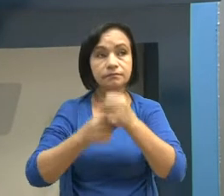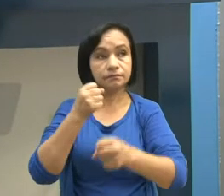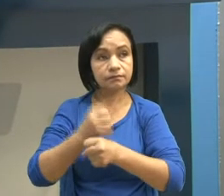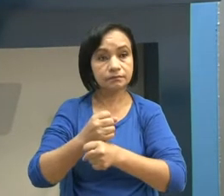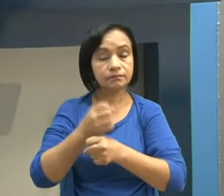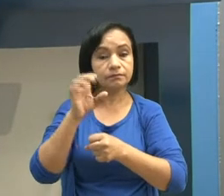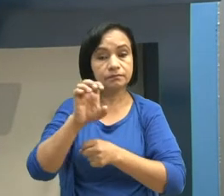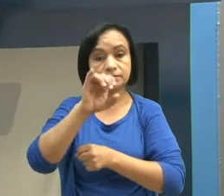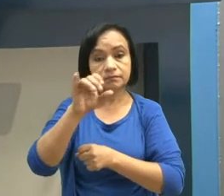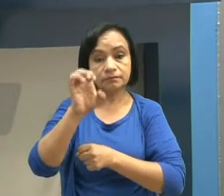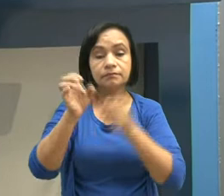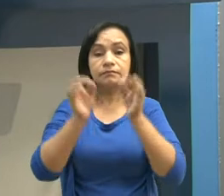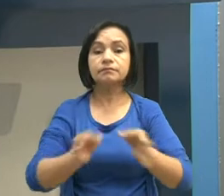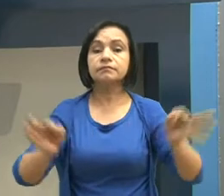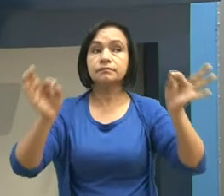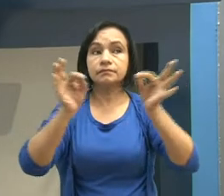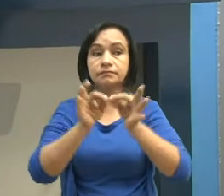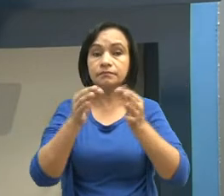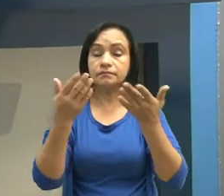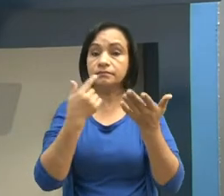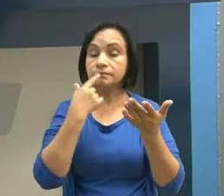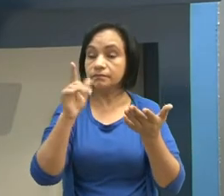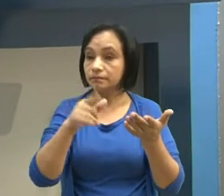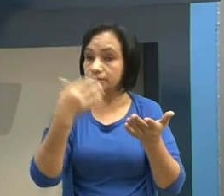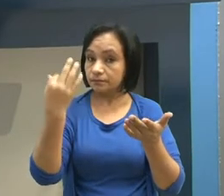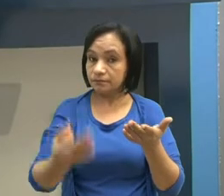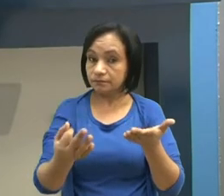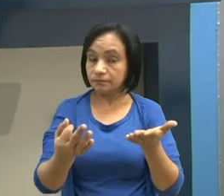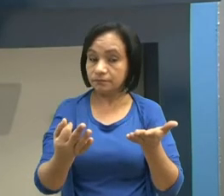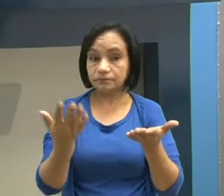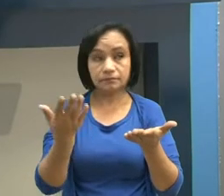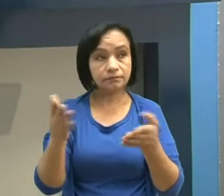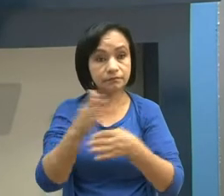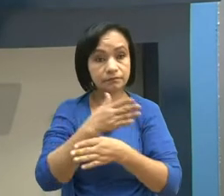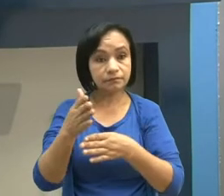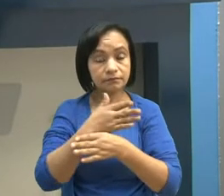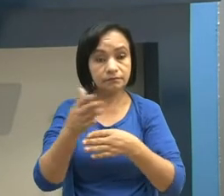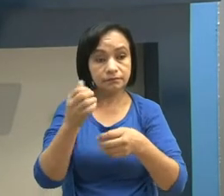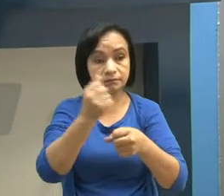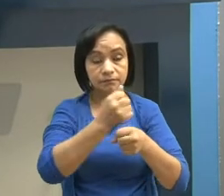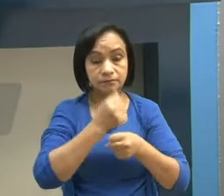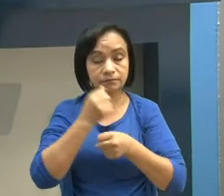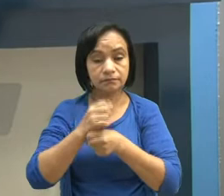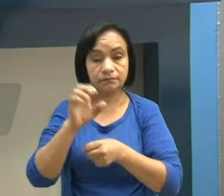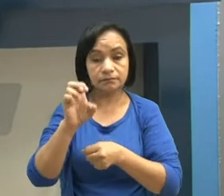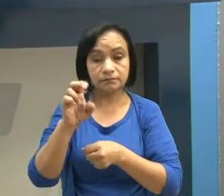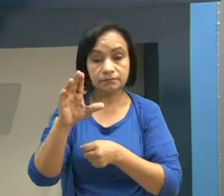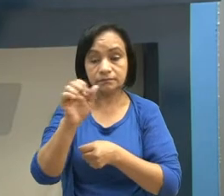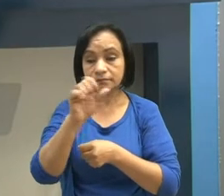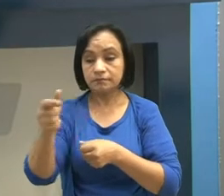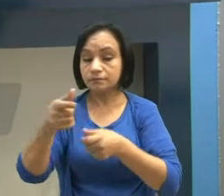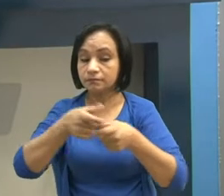nosotros es un eje fundamental de trabajo el aseguramiento de las plantas de tratamiento que opera ENACAL de aguas